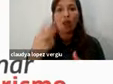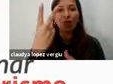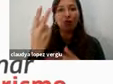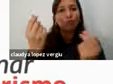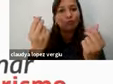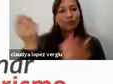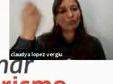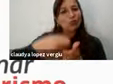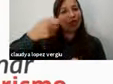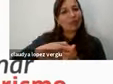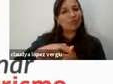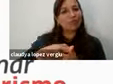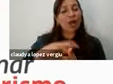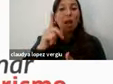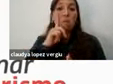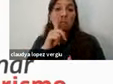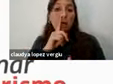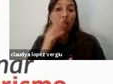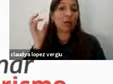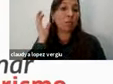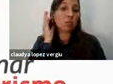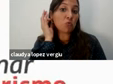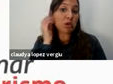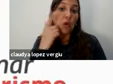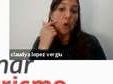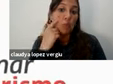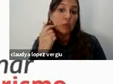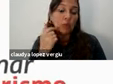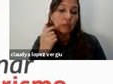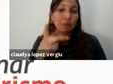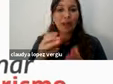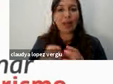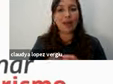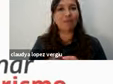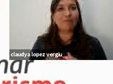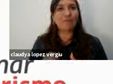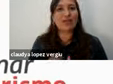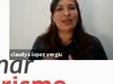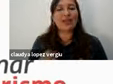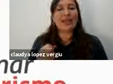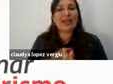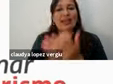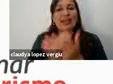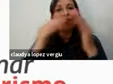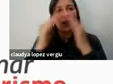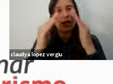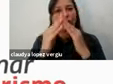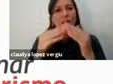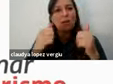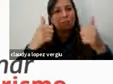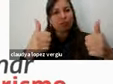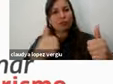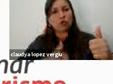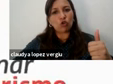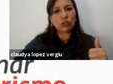que están enfocados netamente para el bienestar de los hijos, de la familia,